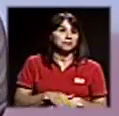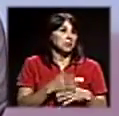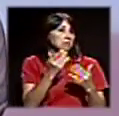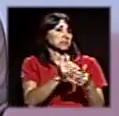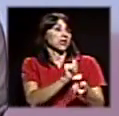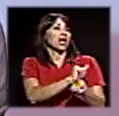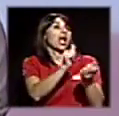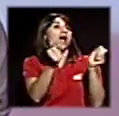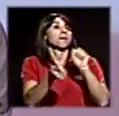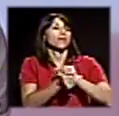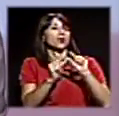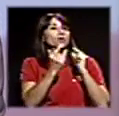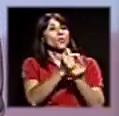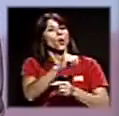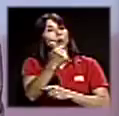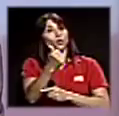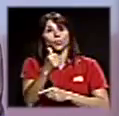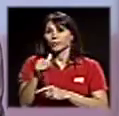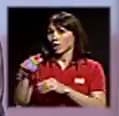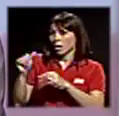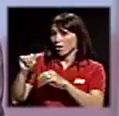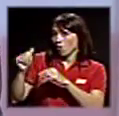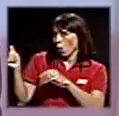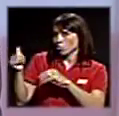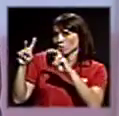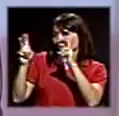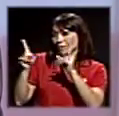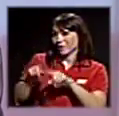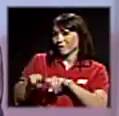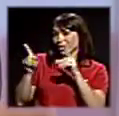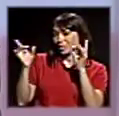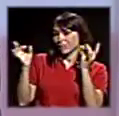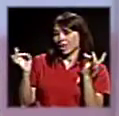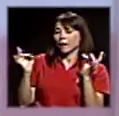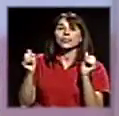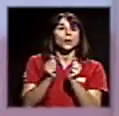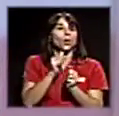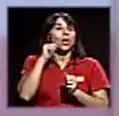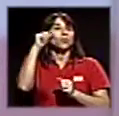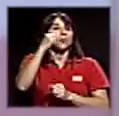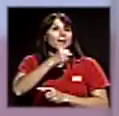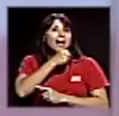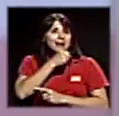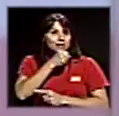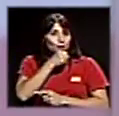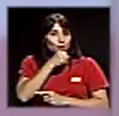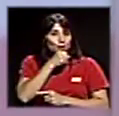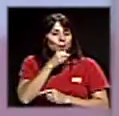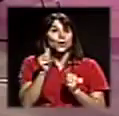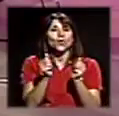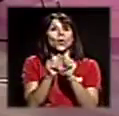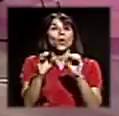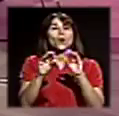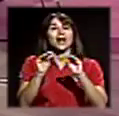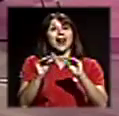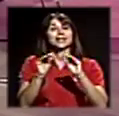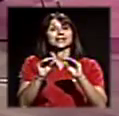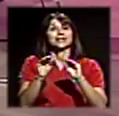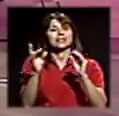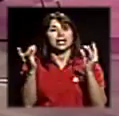Ajá. Sí, y pasaban a otro tema, que no fuera yoga, digamos. Con adulto mayor siguieron con las clases de yoga, entró otra persona en